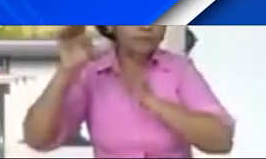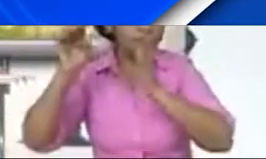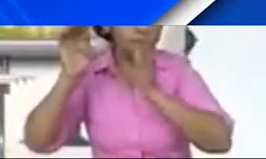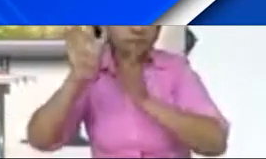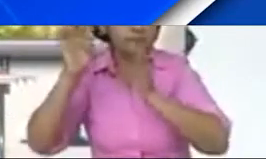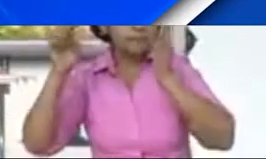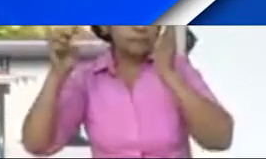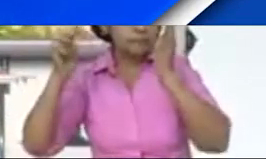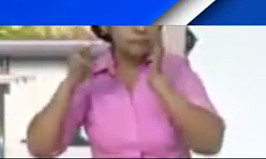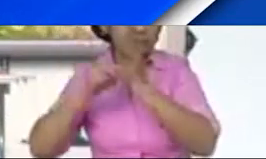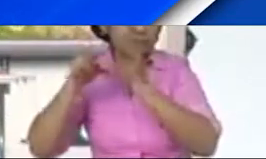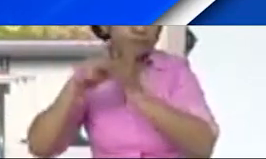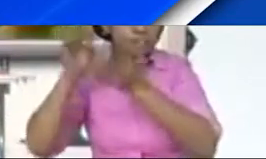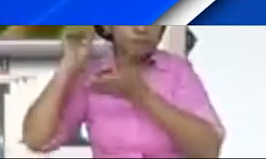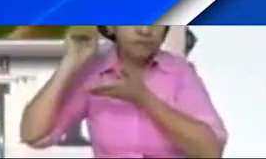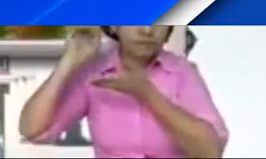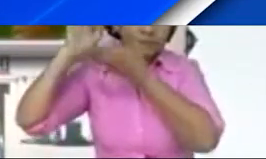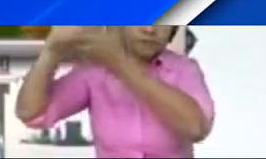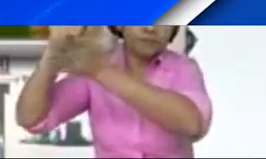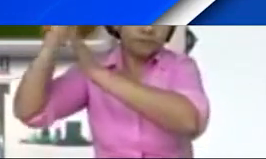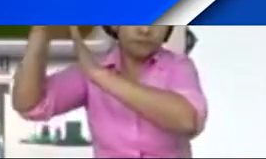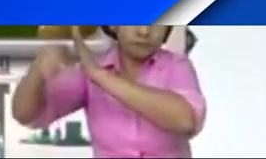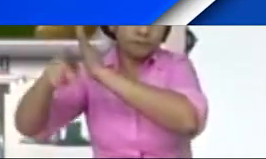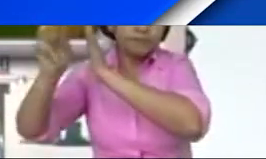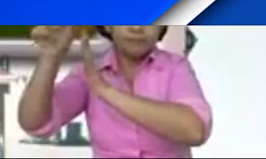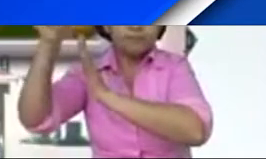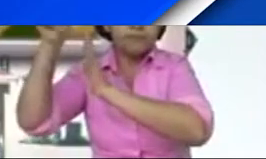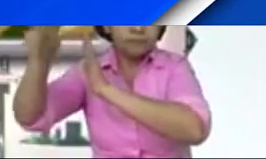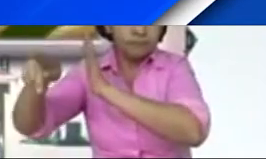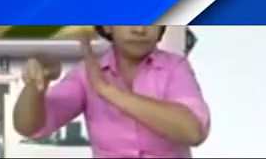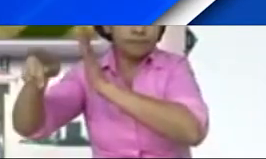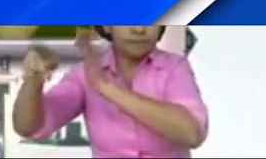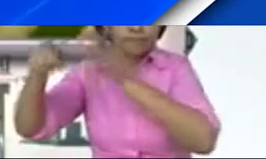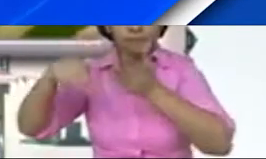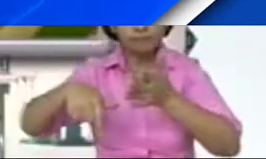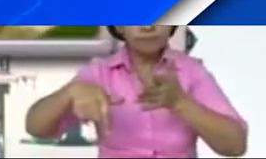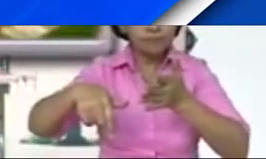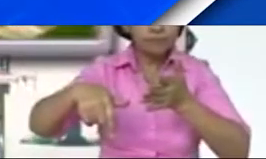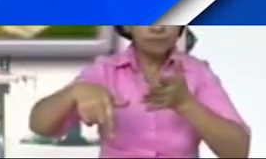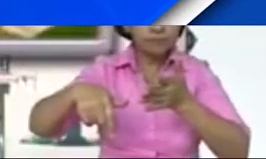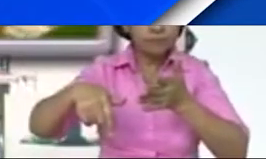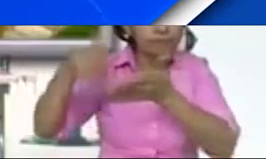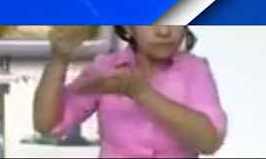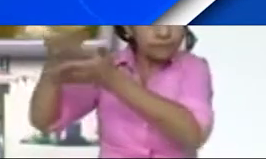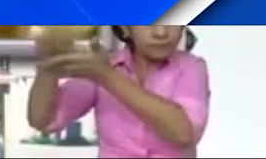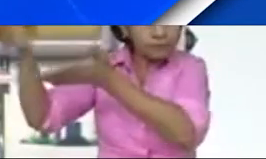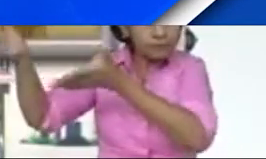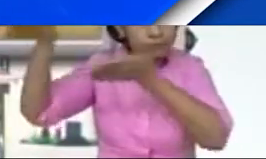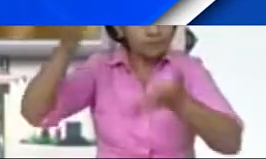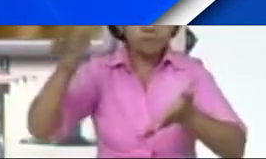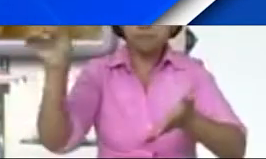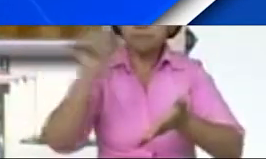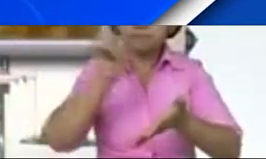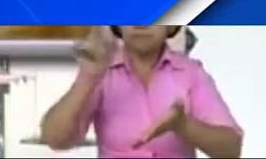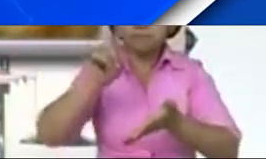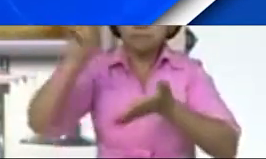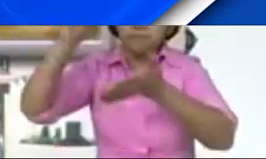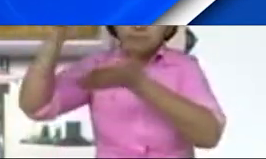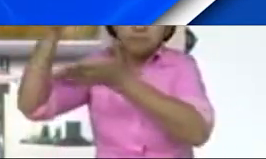4 millones de quintales de arroz en el extranjero. En la actualidad, estamos